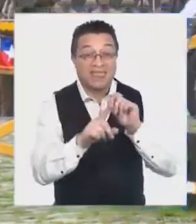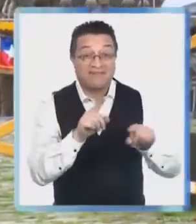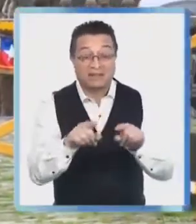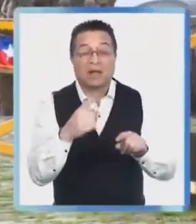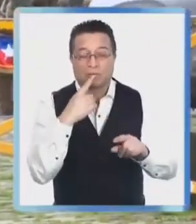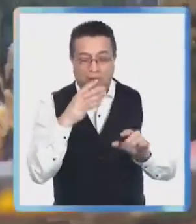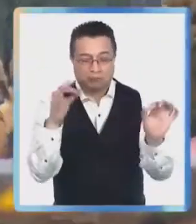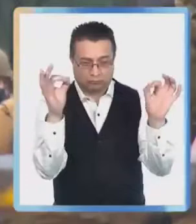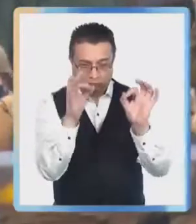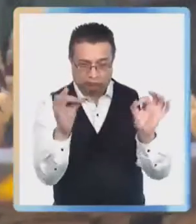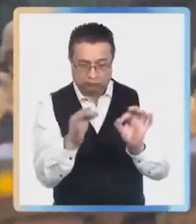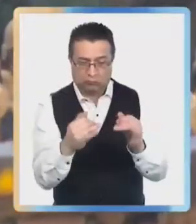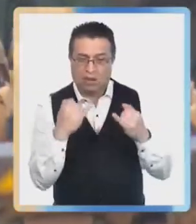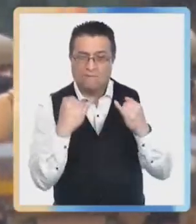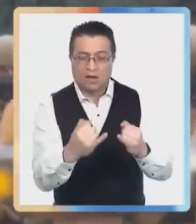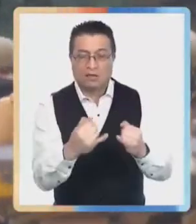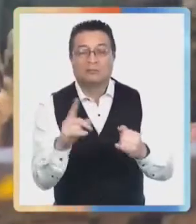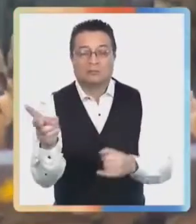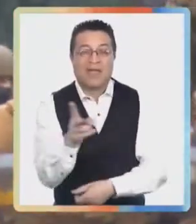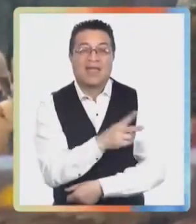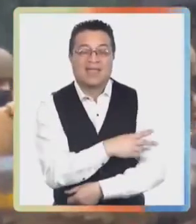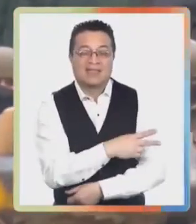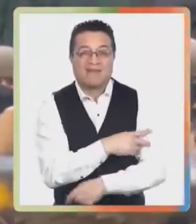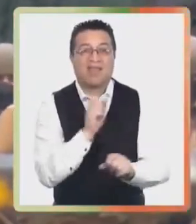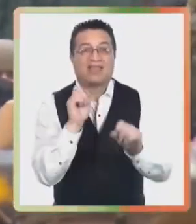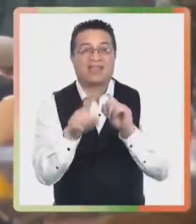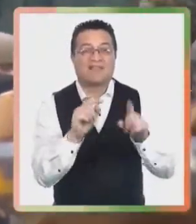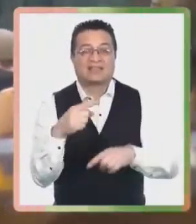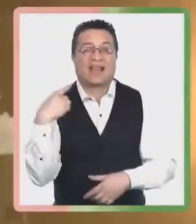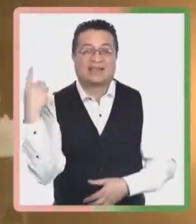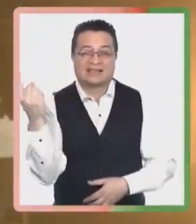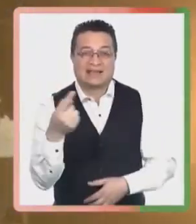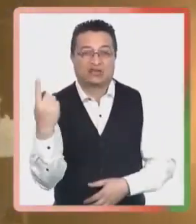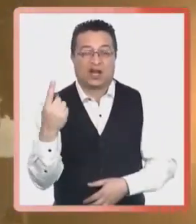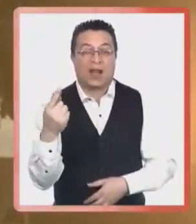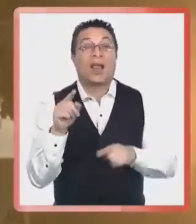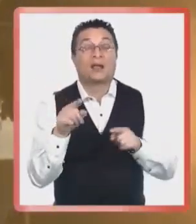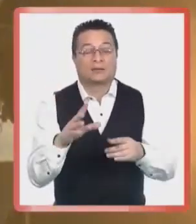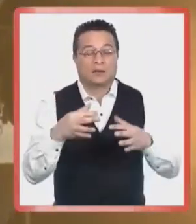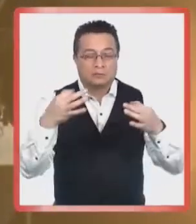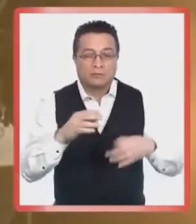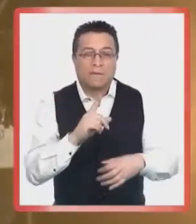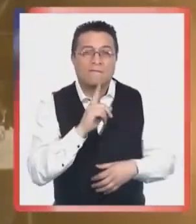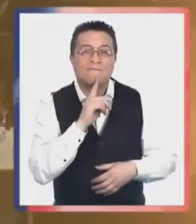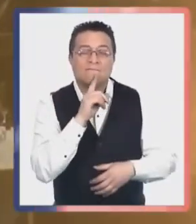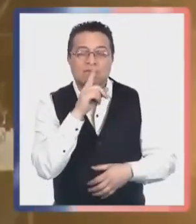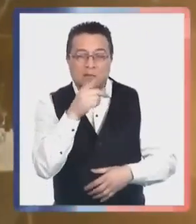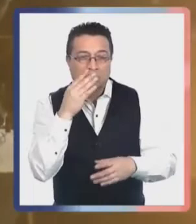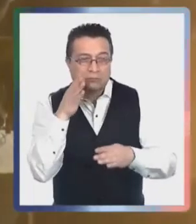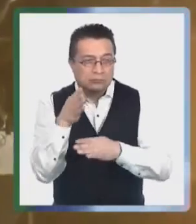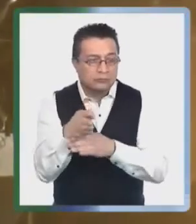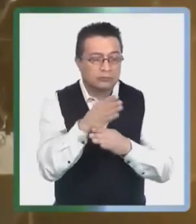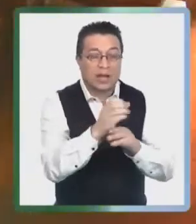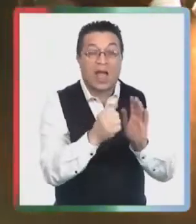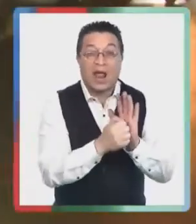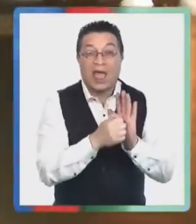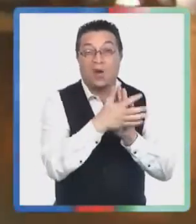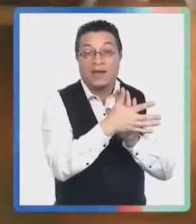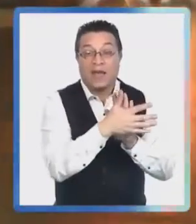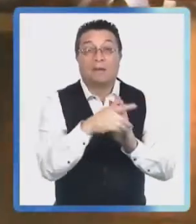recibió un detallado informe por parte del jefe de la Defensa Nacional sobre la efectividad de los patrullajes en la